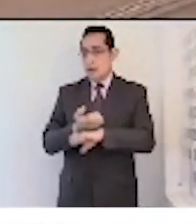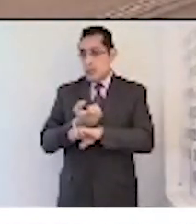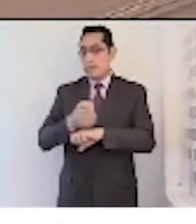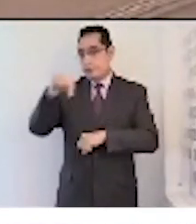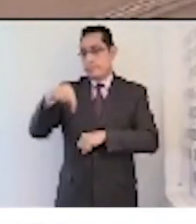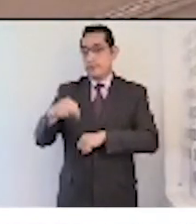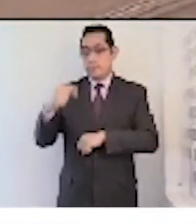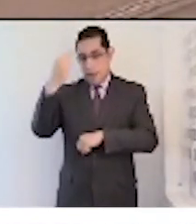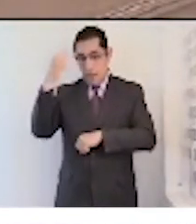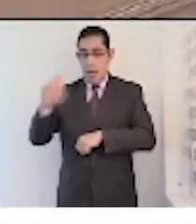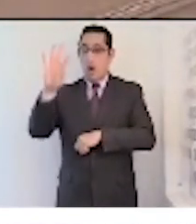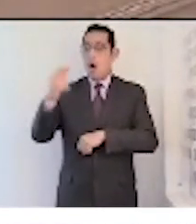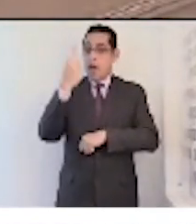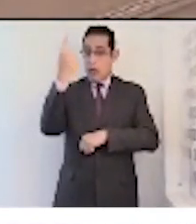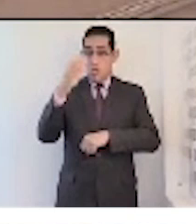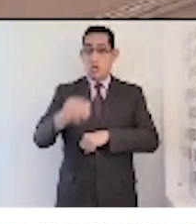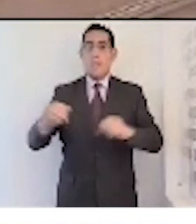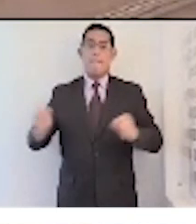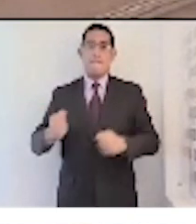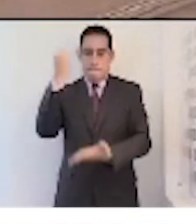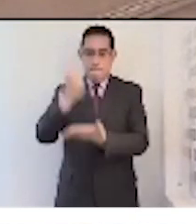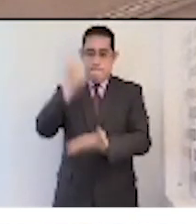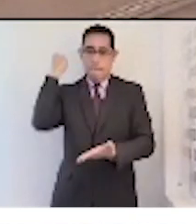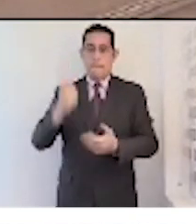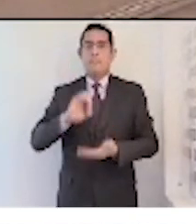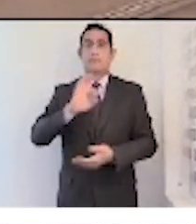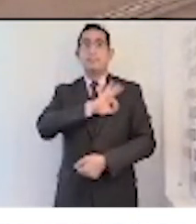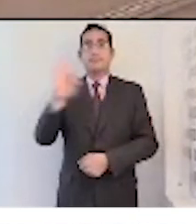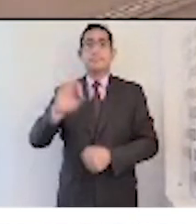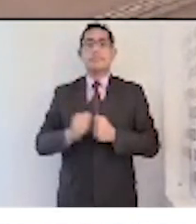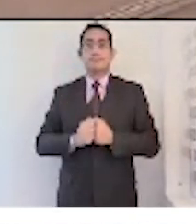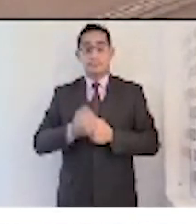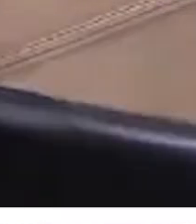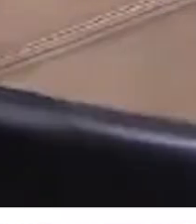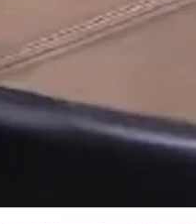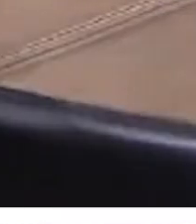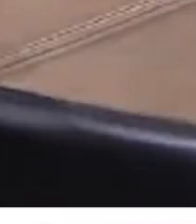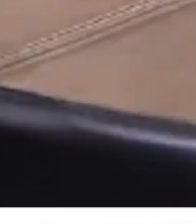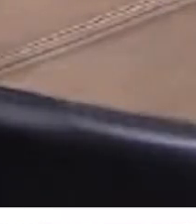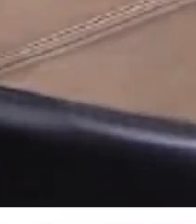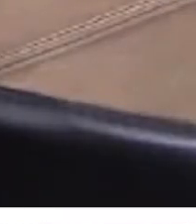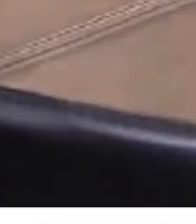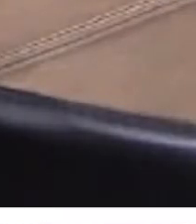la redundancia, de los 41 diputados y diputadas. Sería la cuenta, diputado presidente.